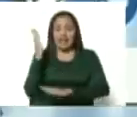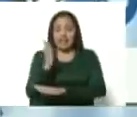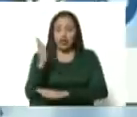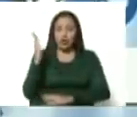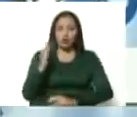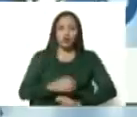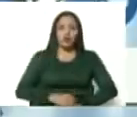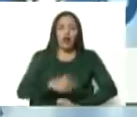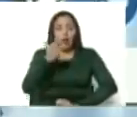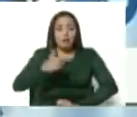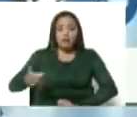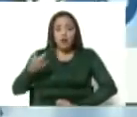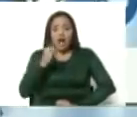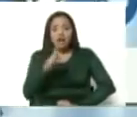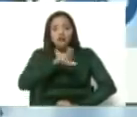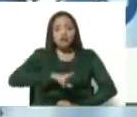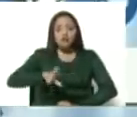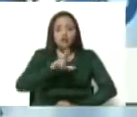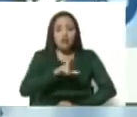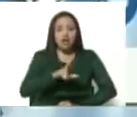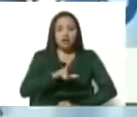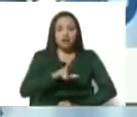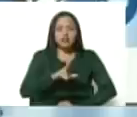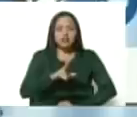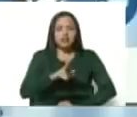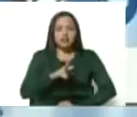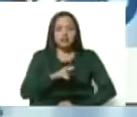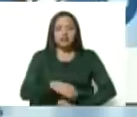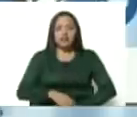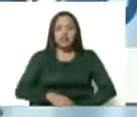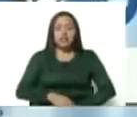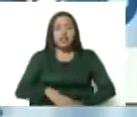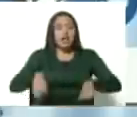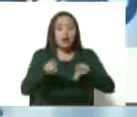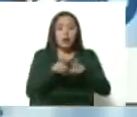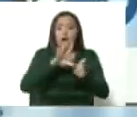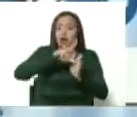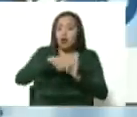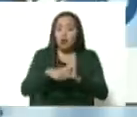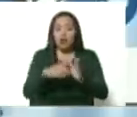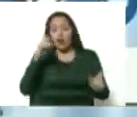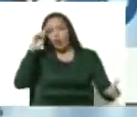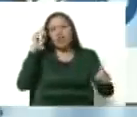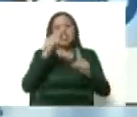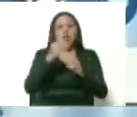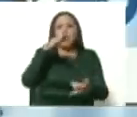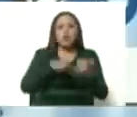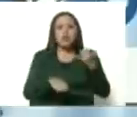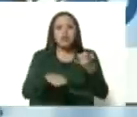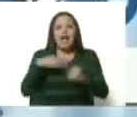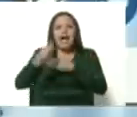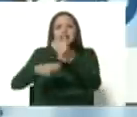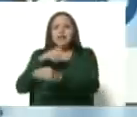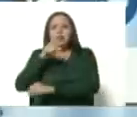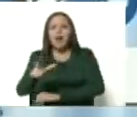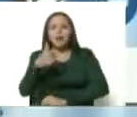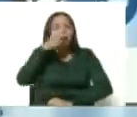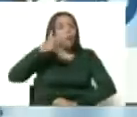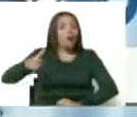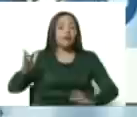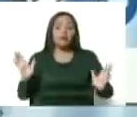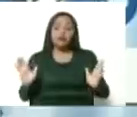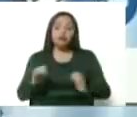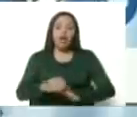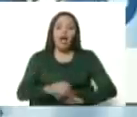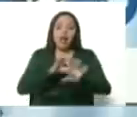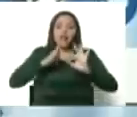de delincuentes que, como vemos, siempre su objetivo final es dañar al pueblo, es dañar a